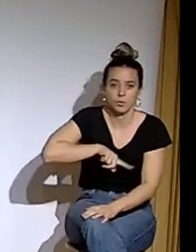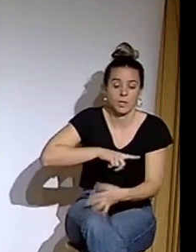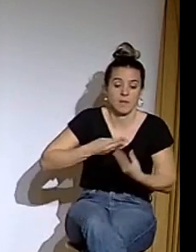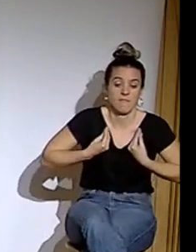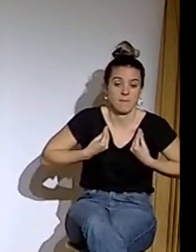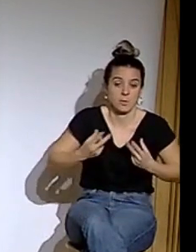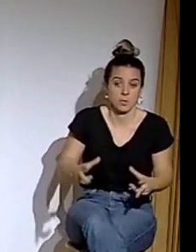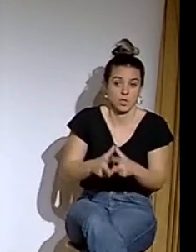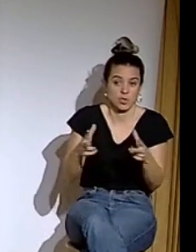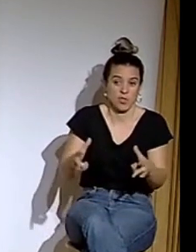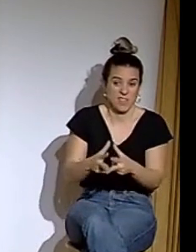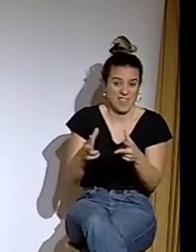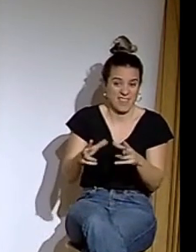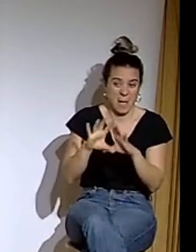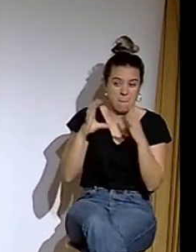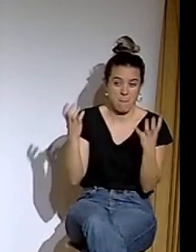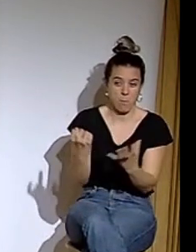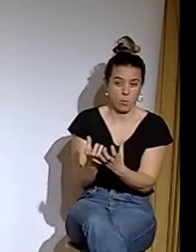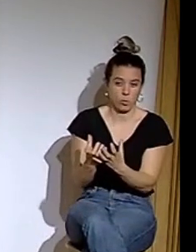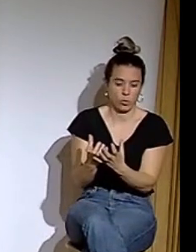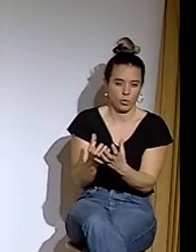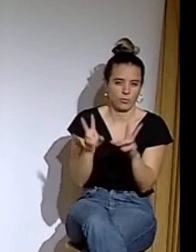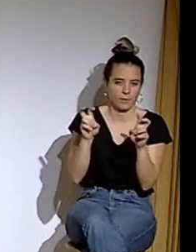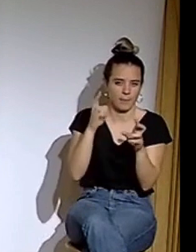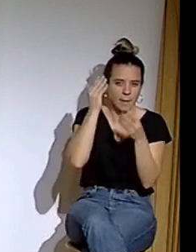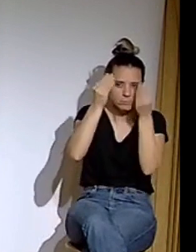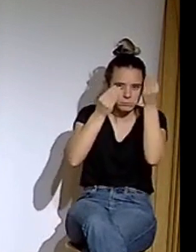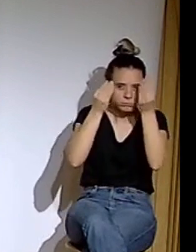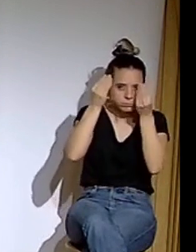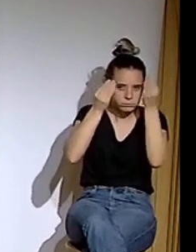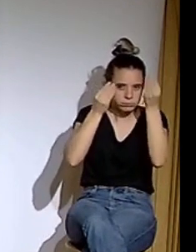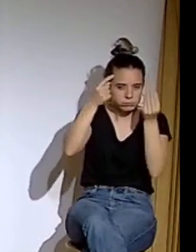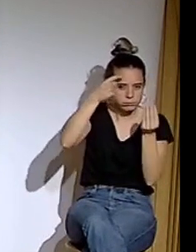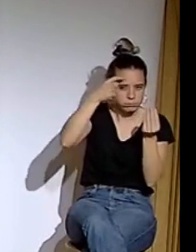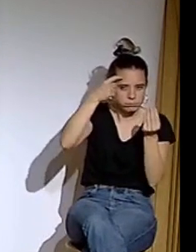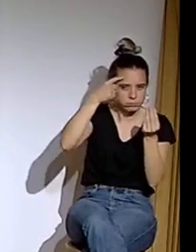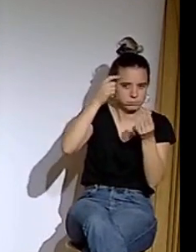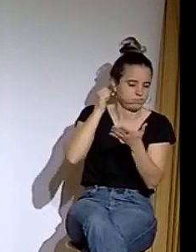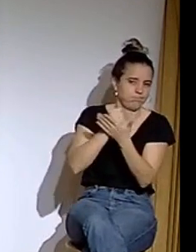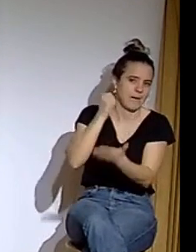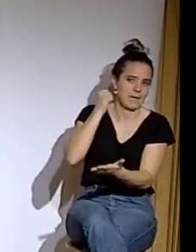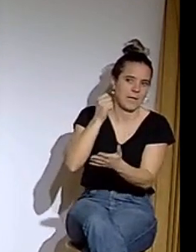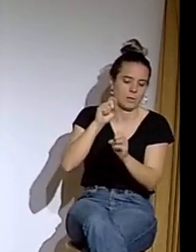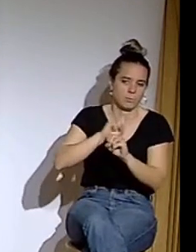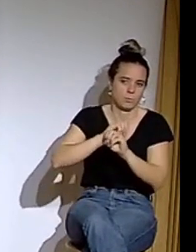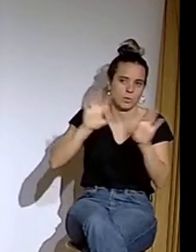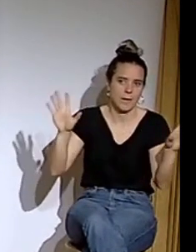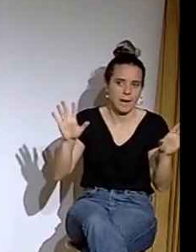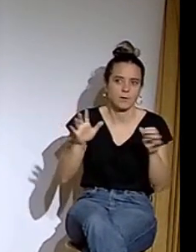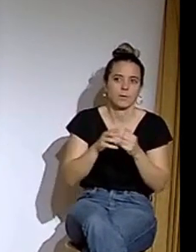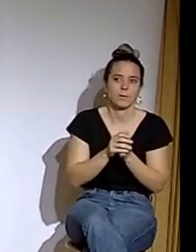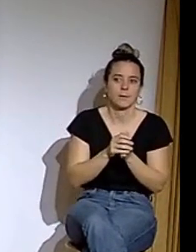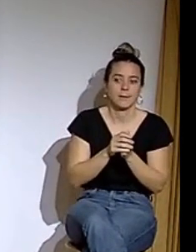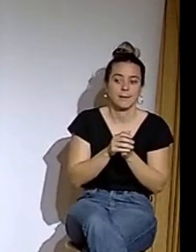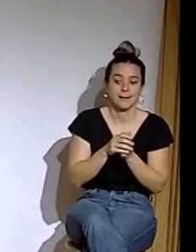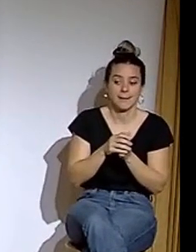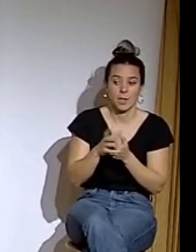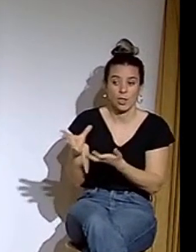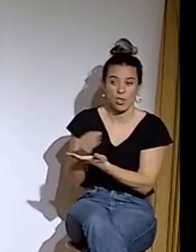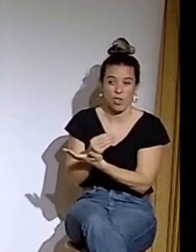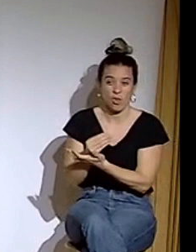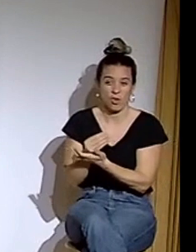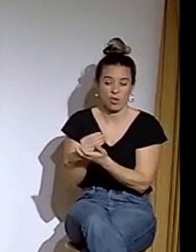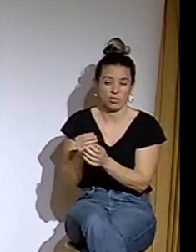en un mundo en un sistema muy marcado por el racionalismo por de no estar todo lo que es sentir todo lo que es motivo se suele asociar